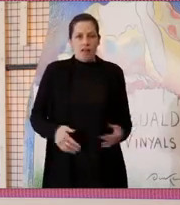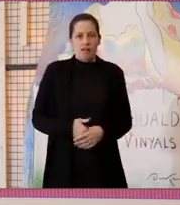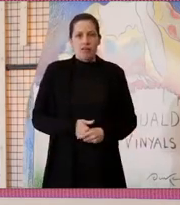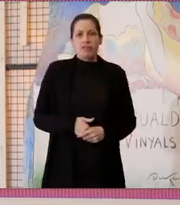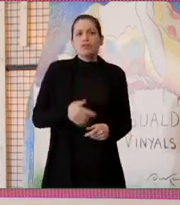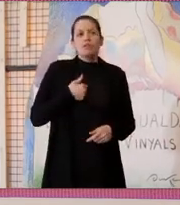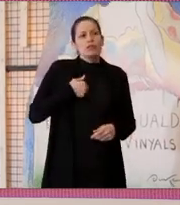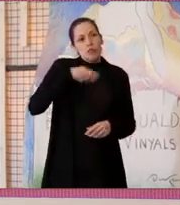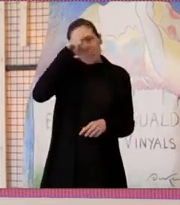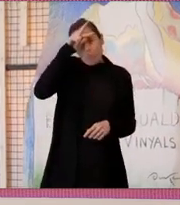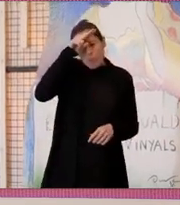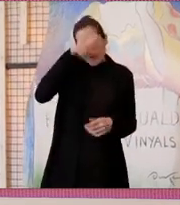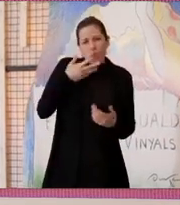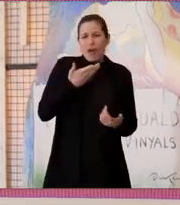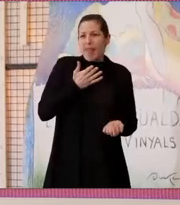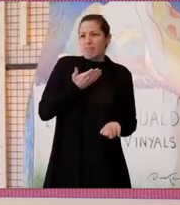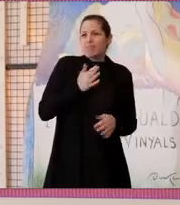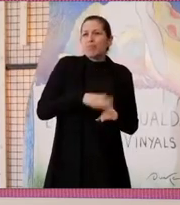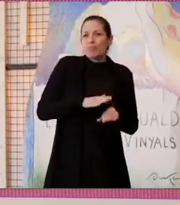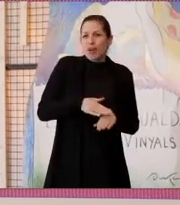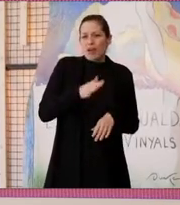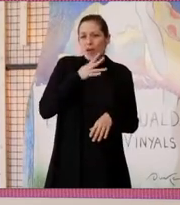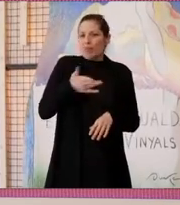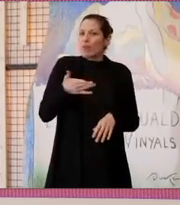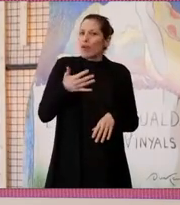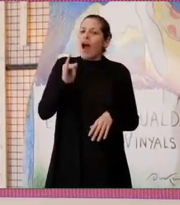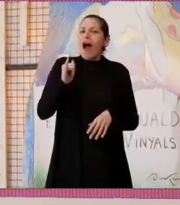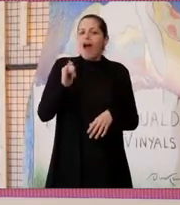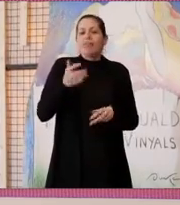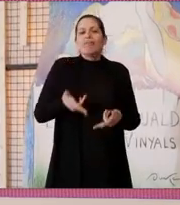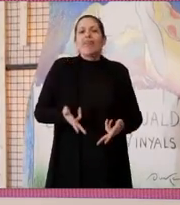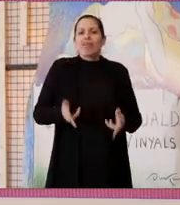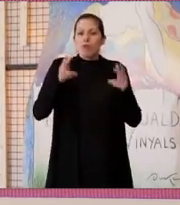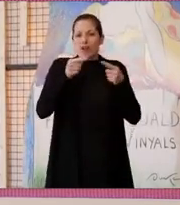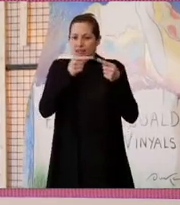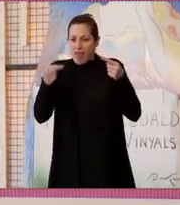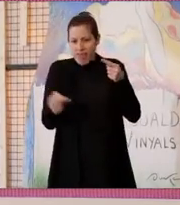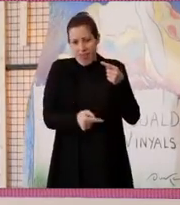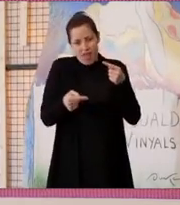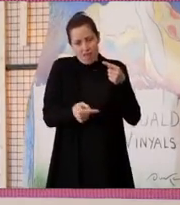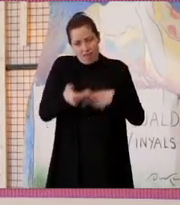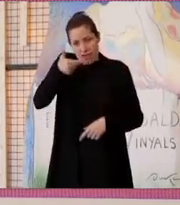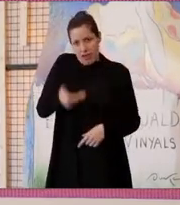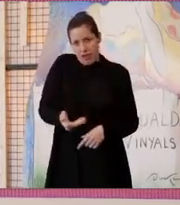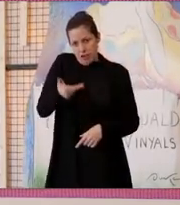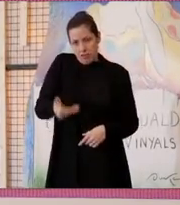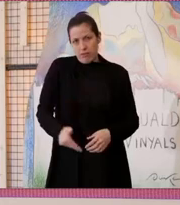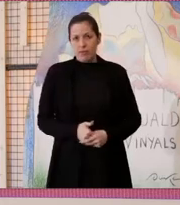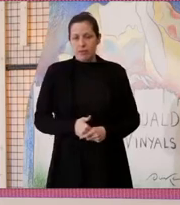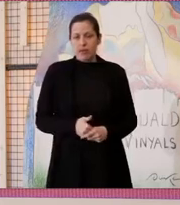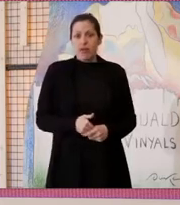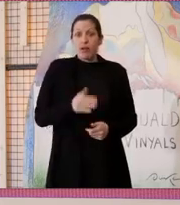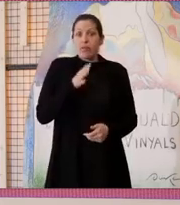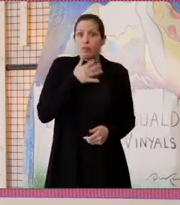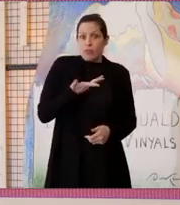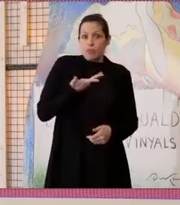creo que es un déficit democrático Severo si la presión política o sea si la presión hace